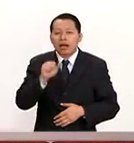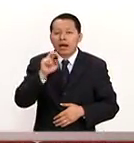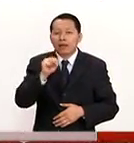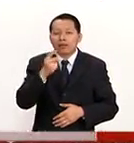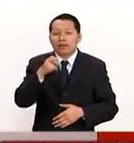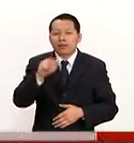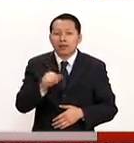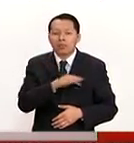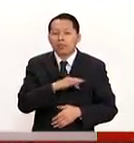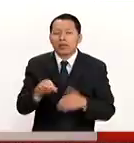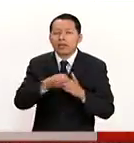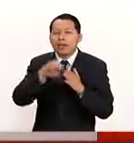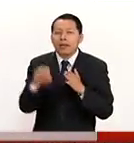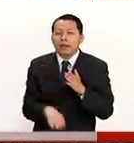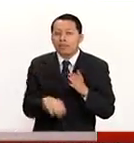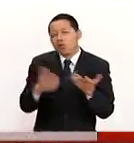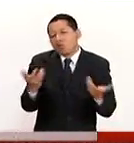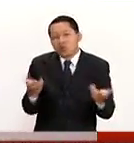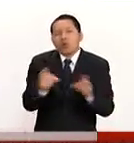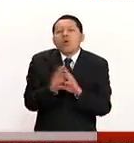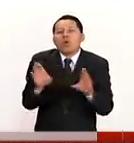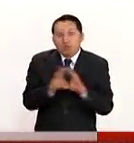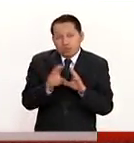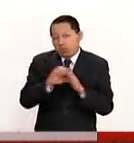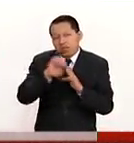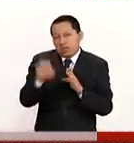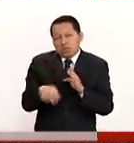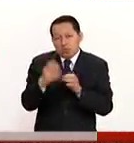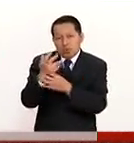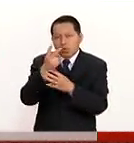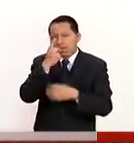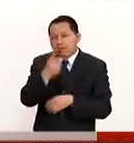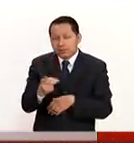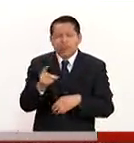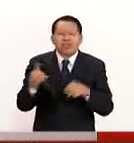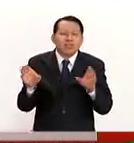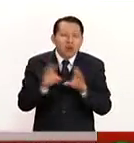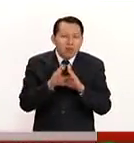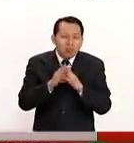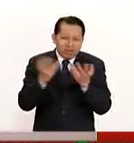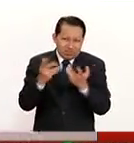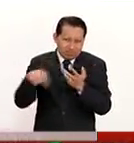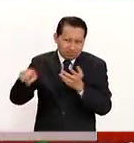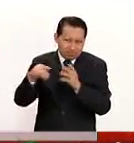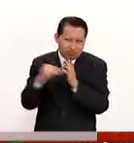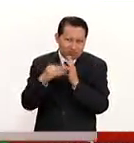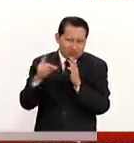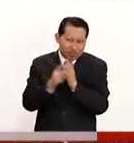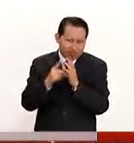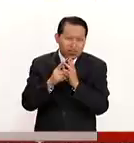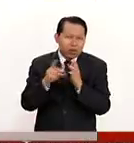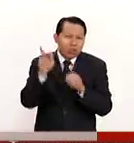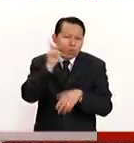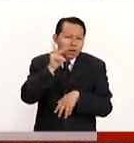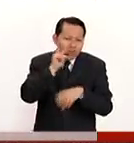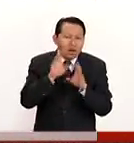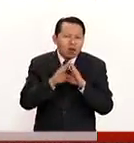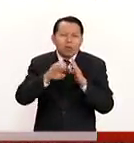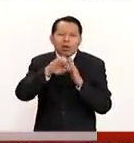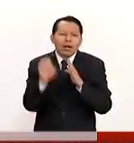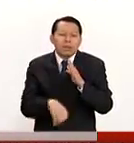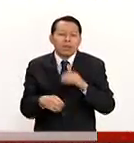un ejemplo, decías una forma experimental, ¿no? Una de las metodologías que ustedes utilizan. Dinos un ejemplo para tenerlo más claro.